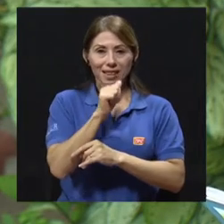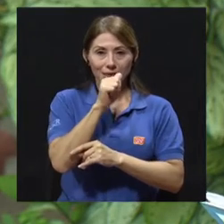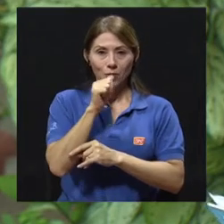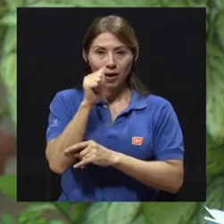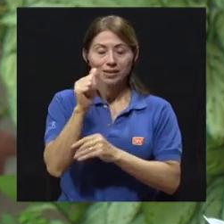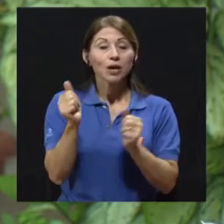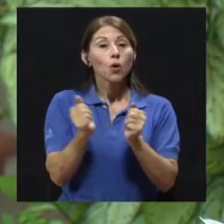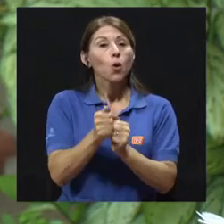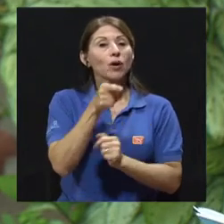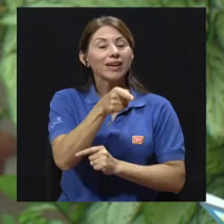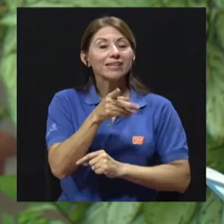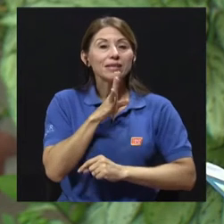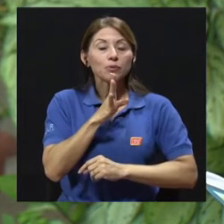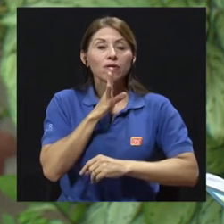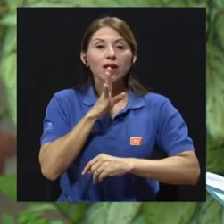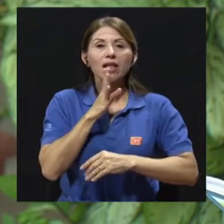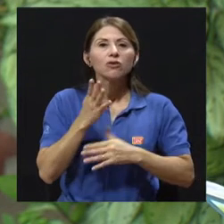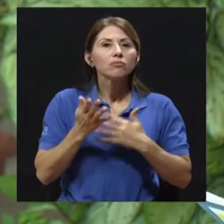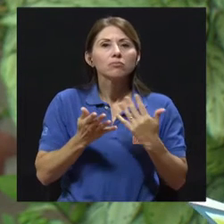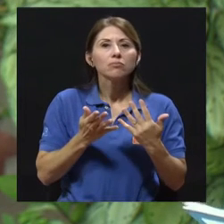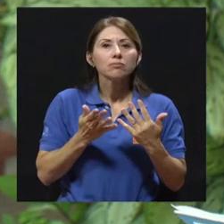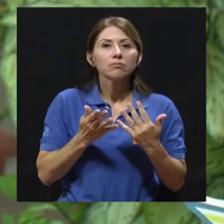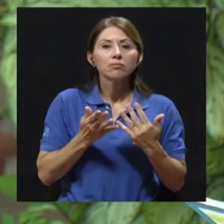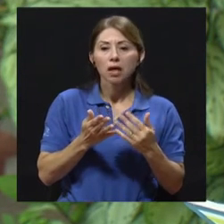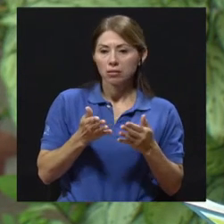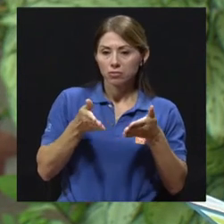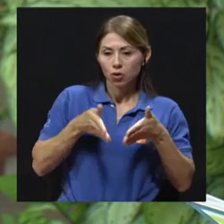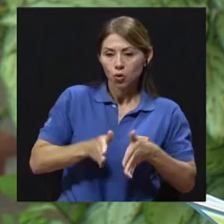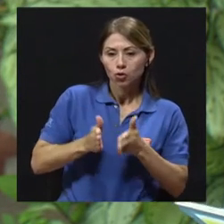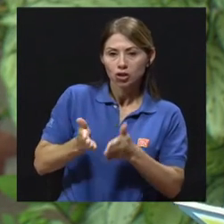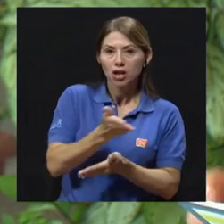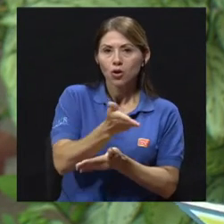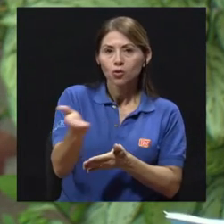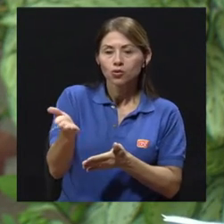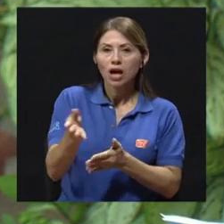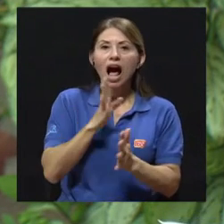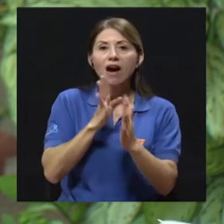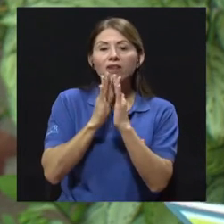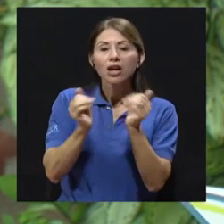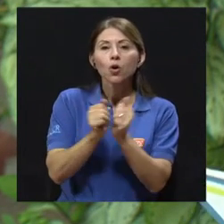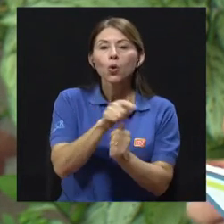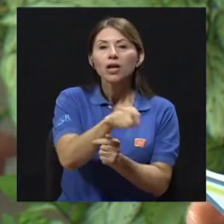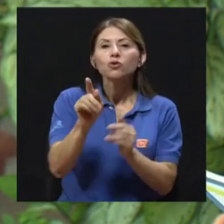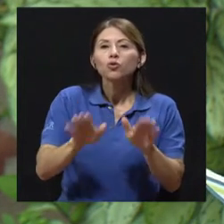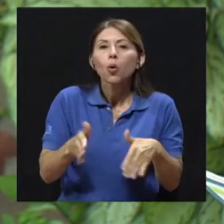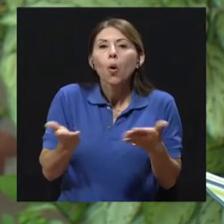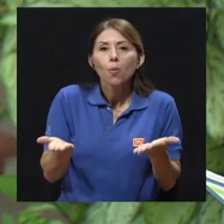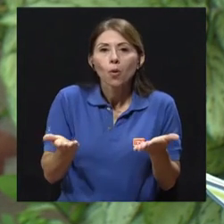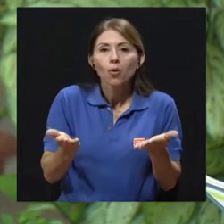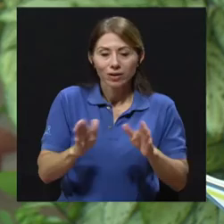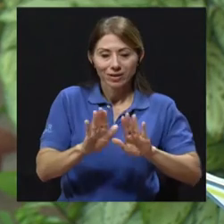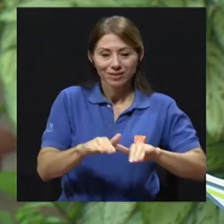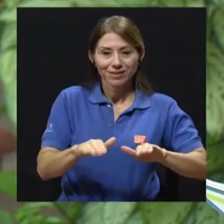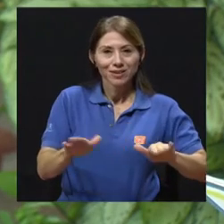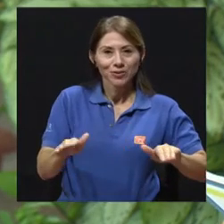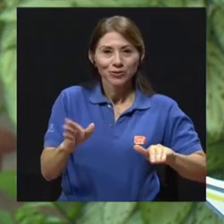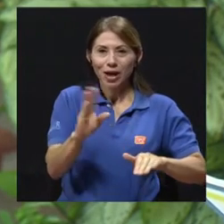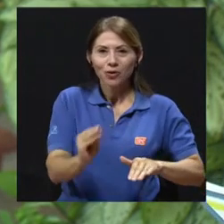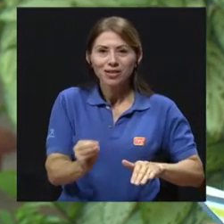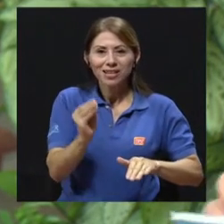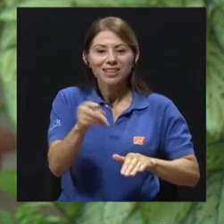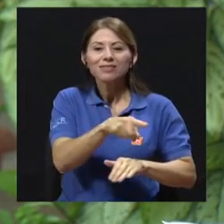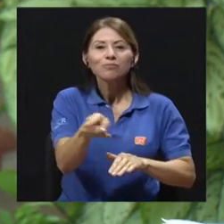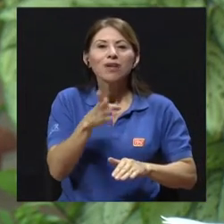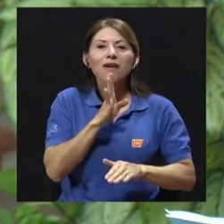con ella estamos hablando acerca de cómo hablar con nuestros hijos, ya sean niños o adolescentes, acerca de las